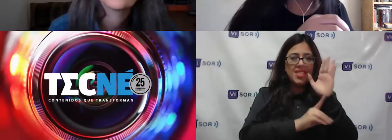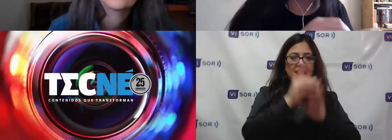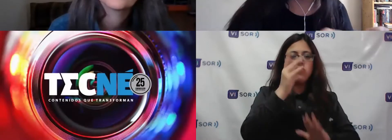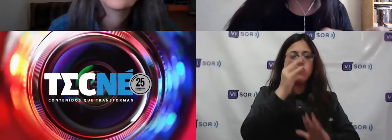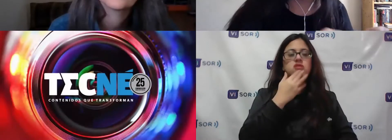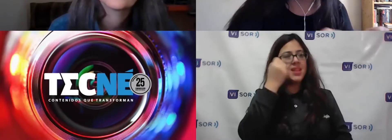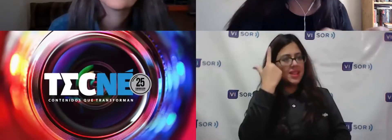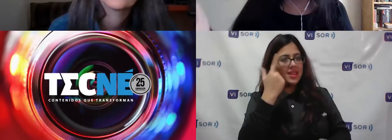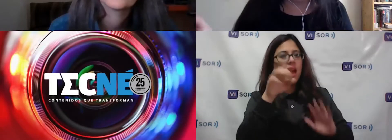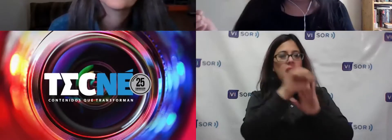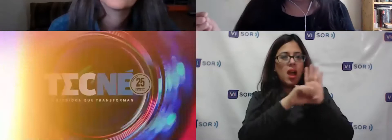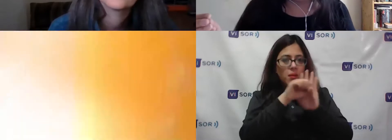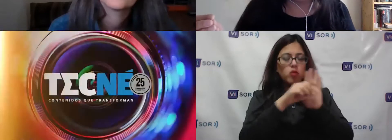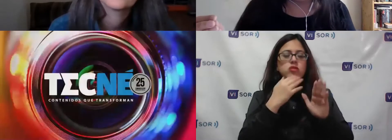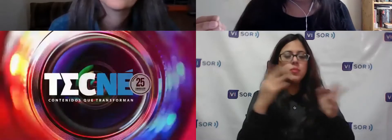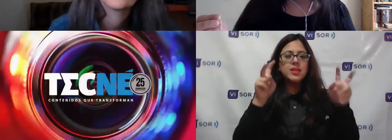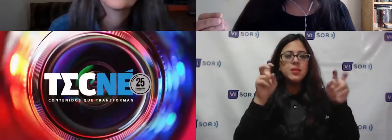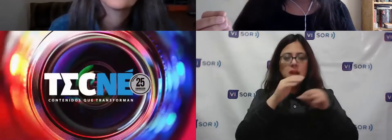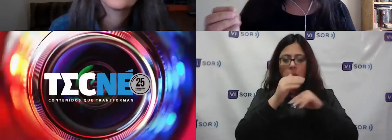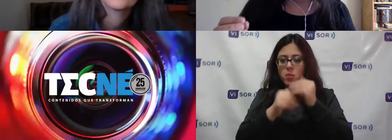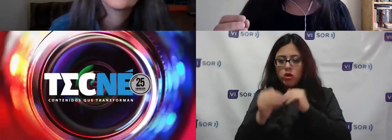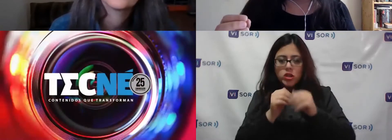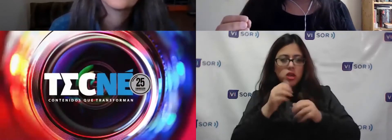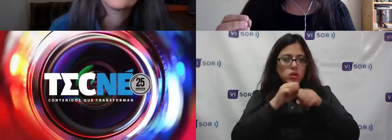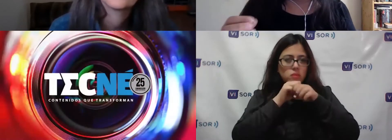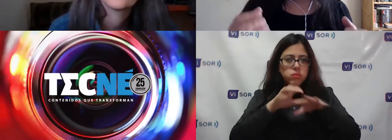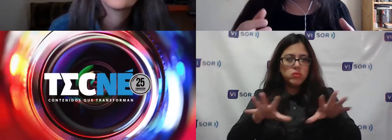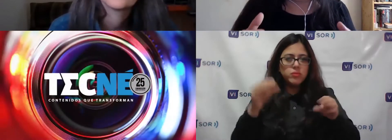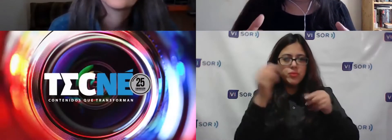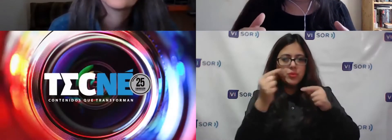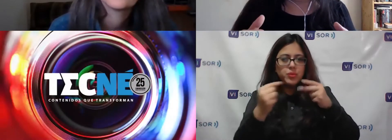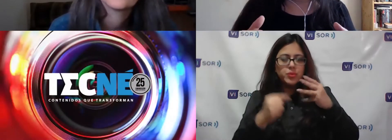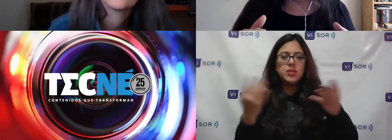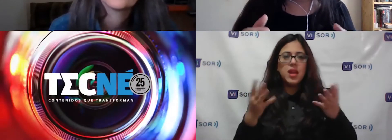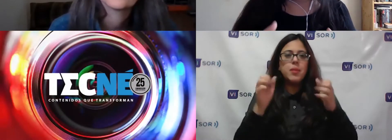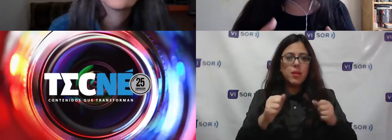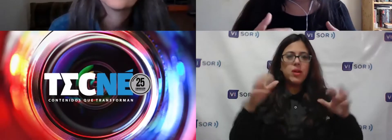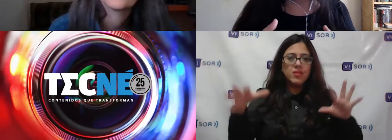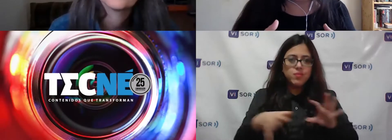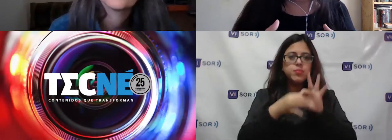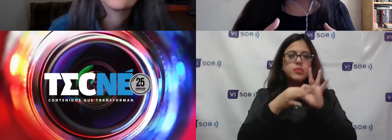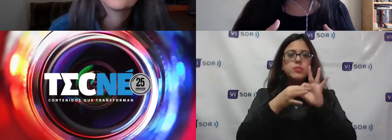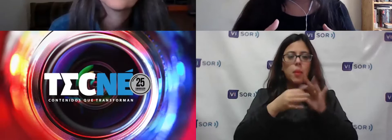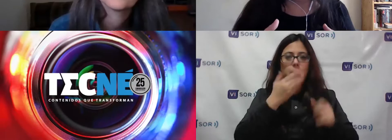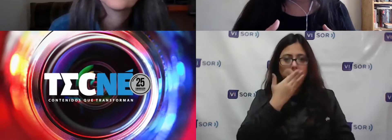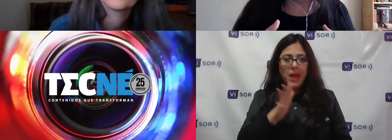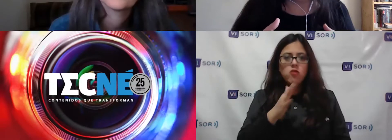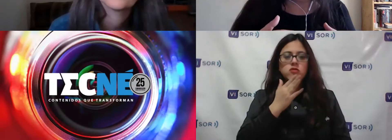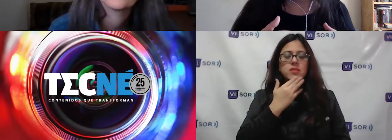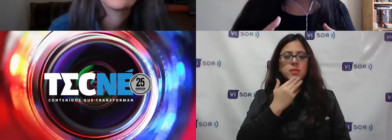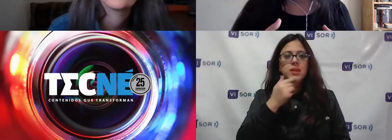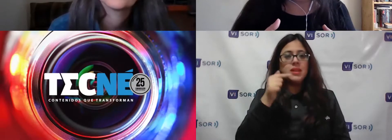hasta obviamente todo el proceso la distribución por una parte para encontrar las mejores conexiones pero también en otro sentido